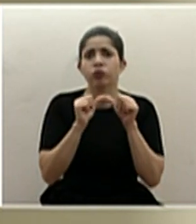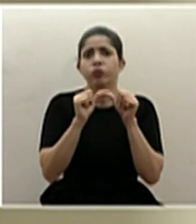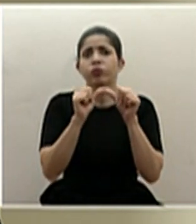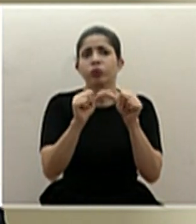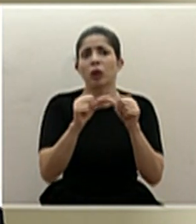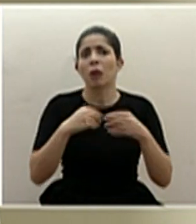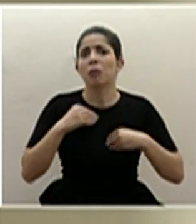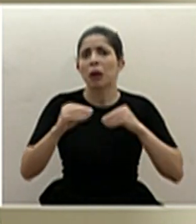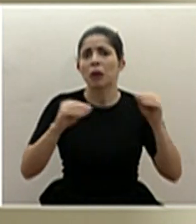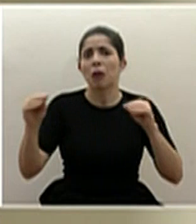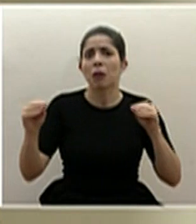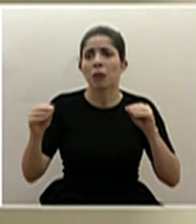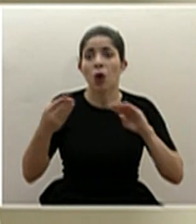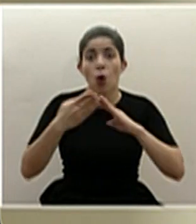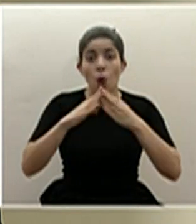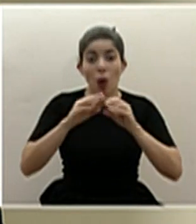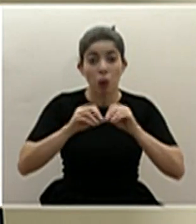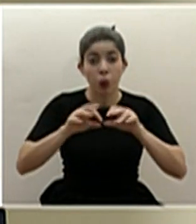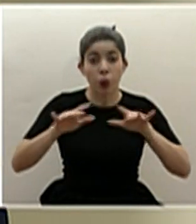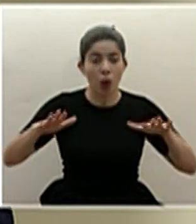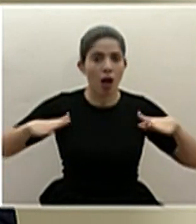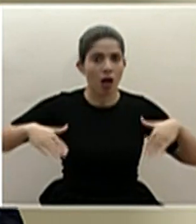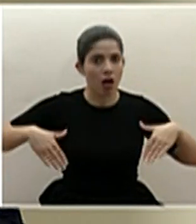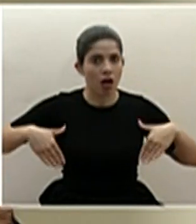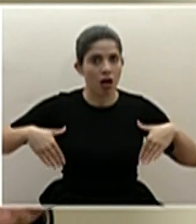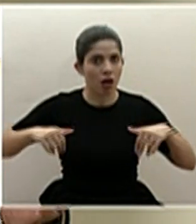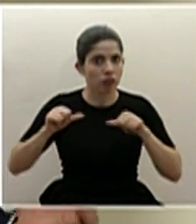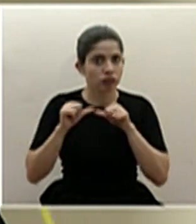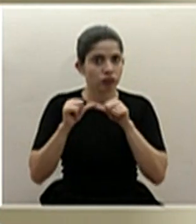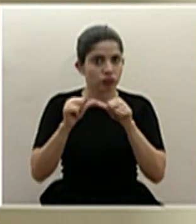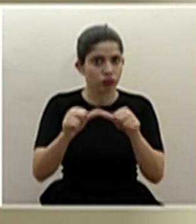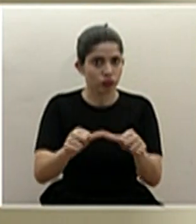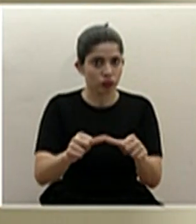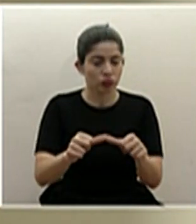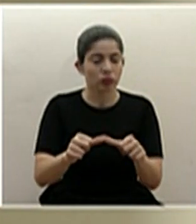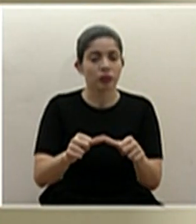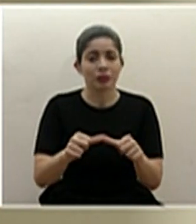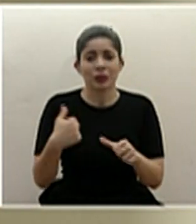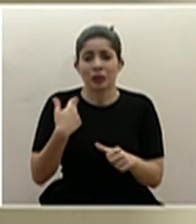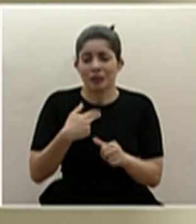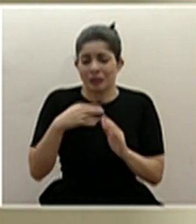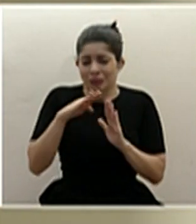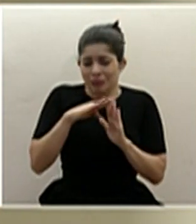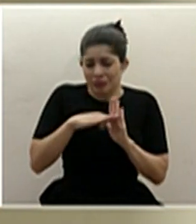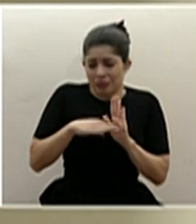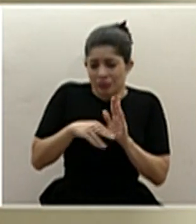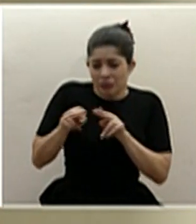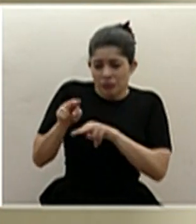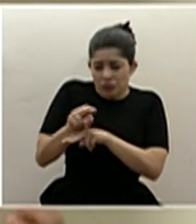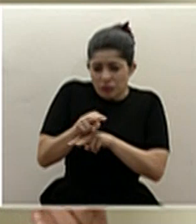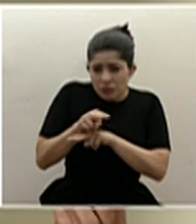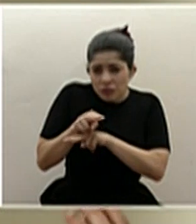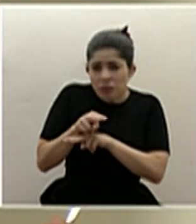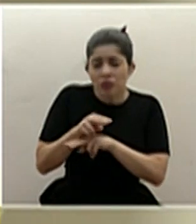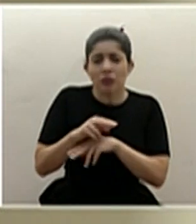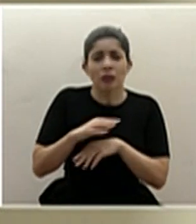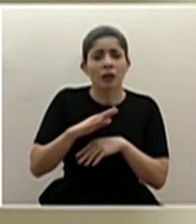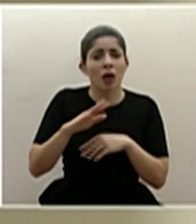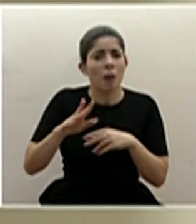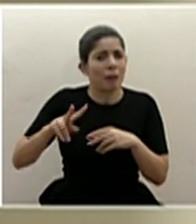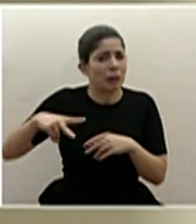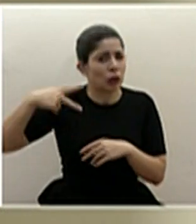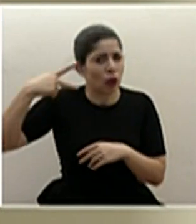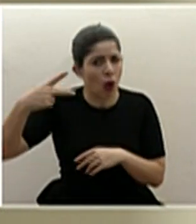no transmisión comunitaria y hemos incrementado todas las medidas de vigilancia y todo lo que